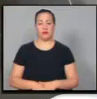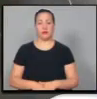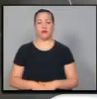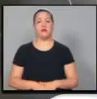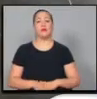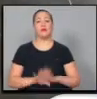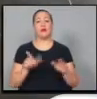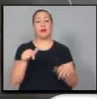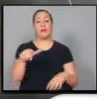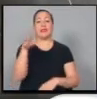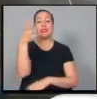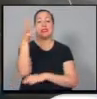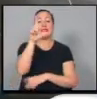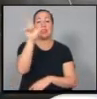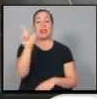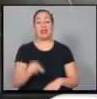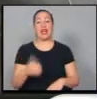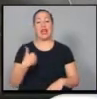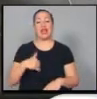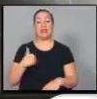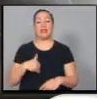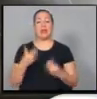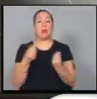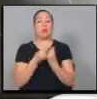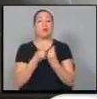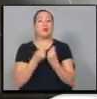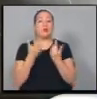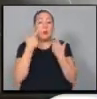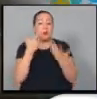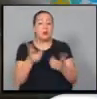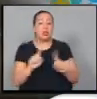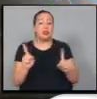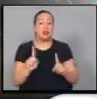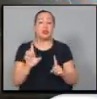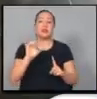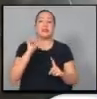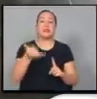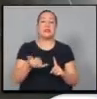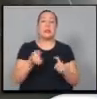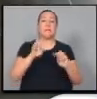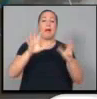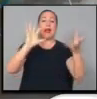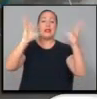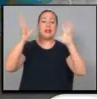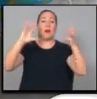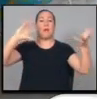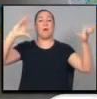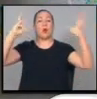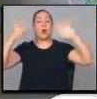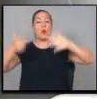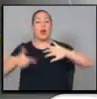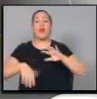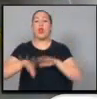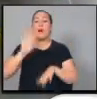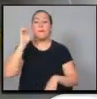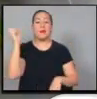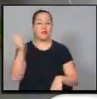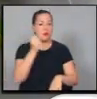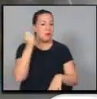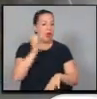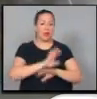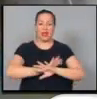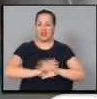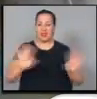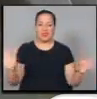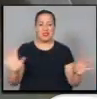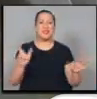Bueno, en el satelital de la Argentina no mucho para mostrarte en cuanto a que las malas condiciones, la nubosidad, lo más importante de eso ya pasó.